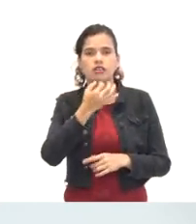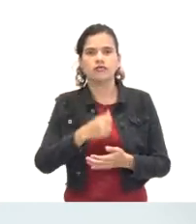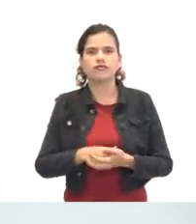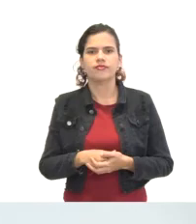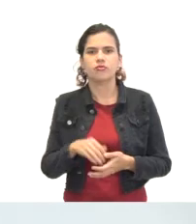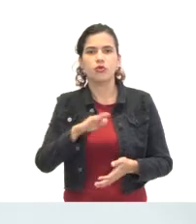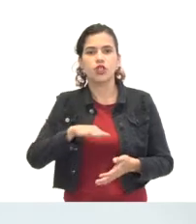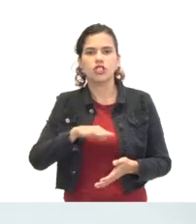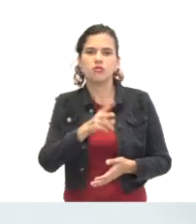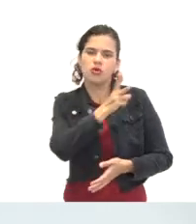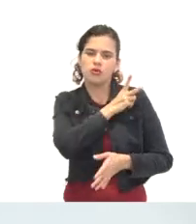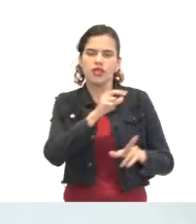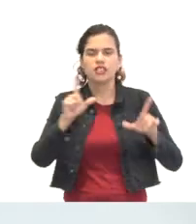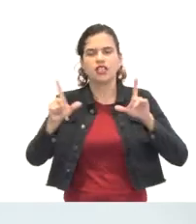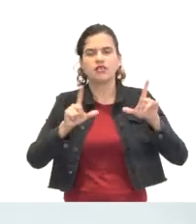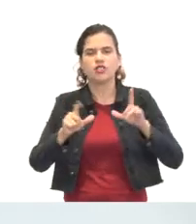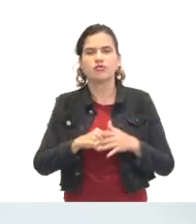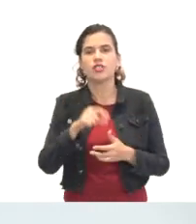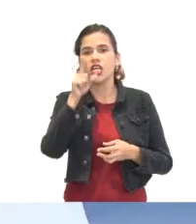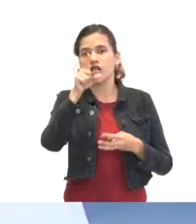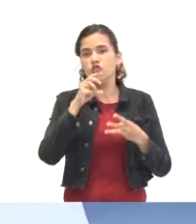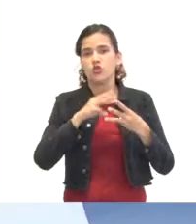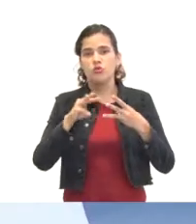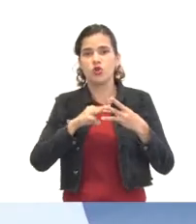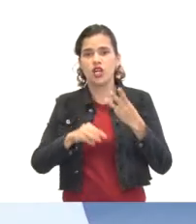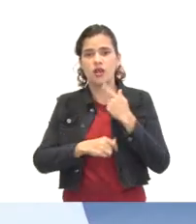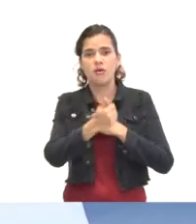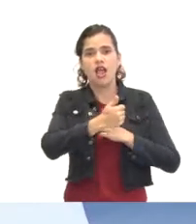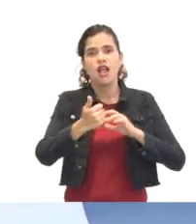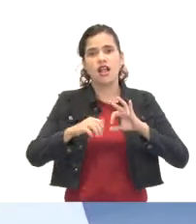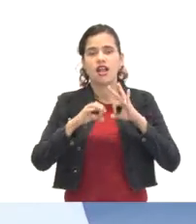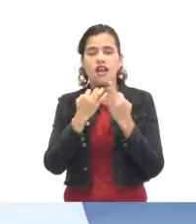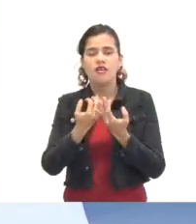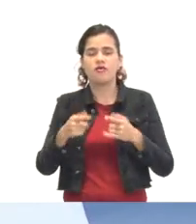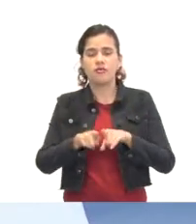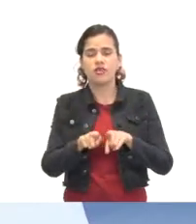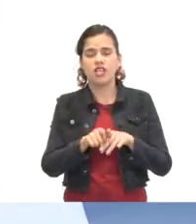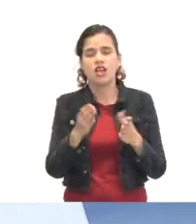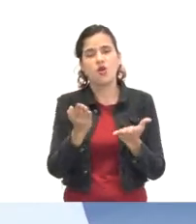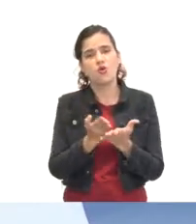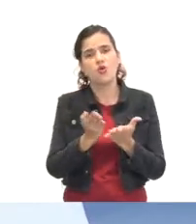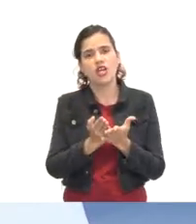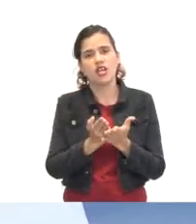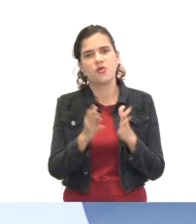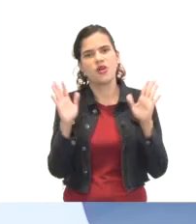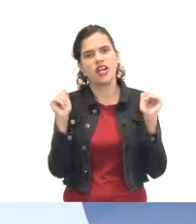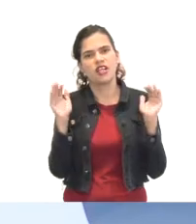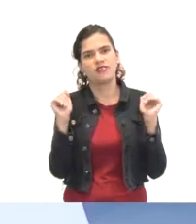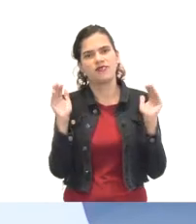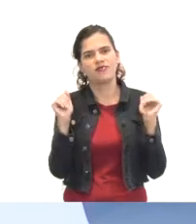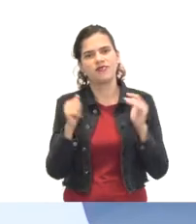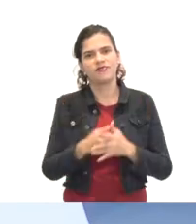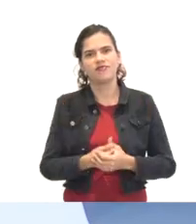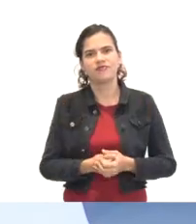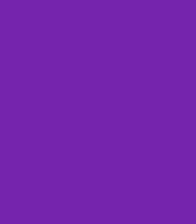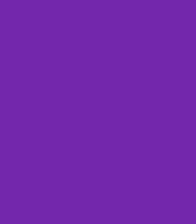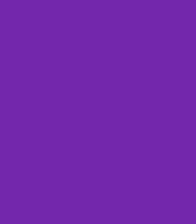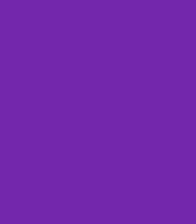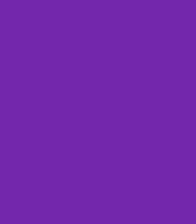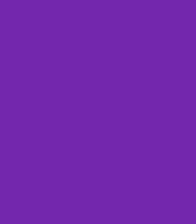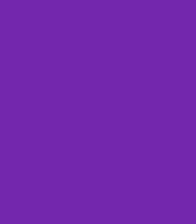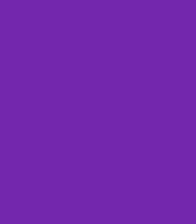la tarde. ¿Por dónde? Por tu canal Vive TV. Con tu programa favorito, Cada Familia, Una Escuela.